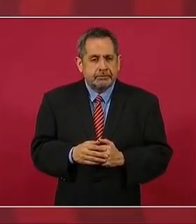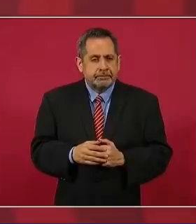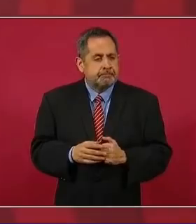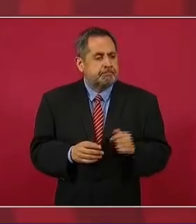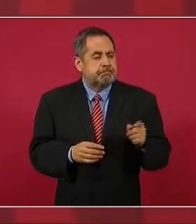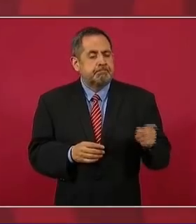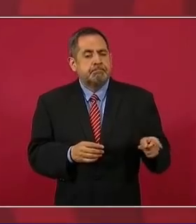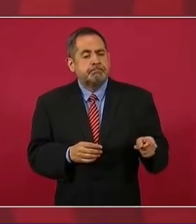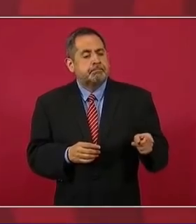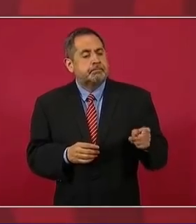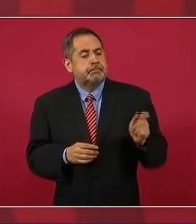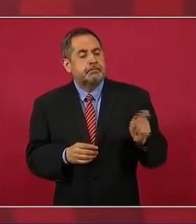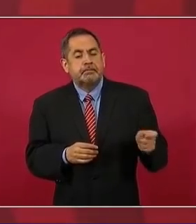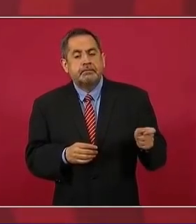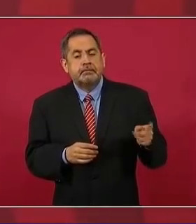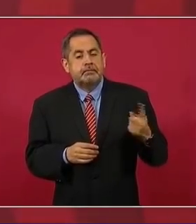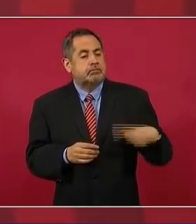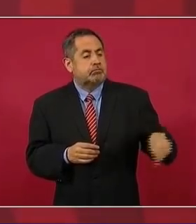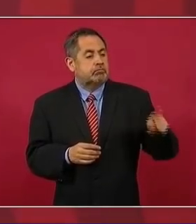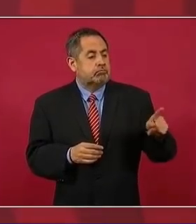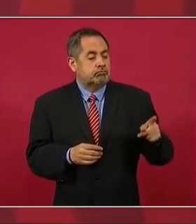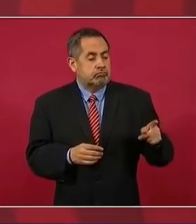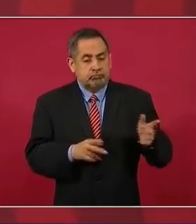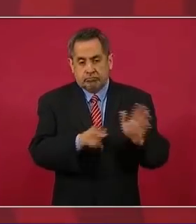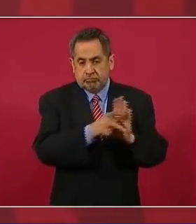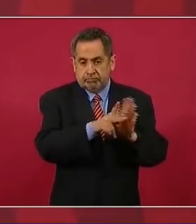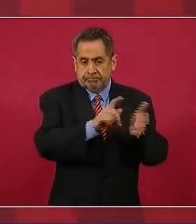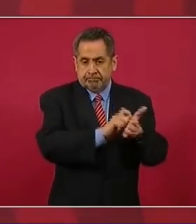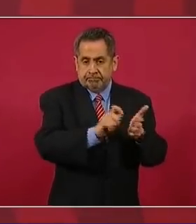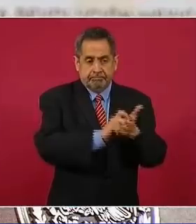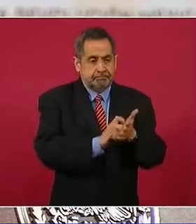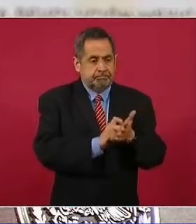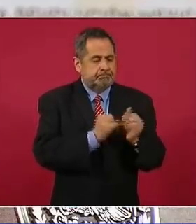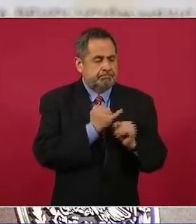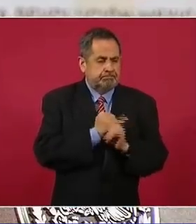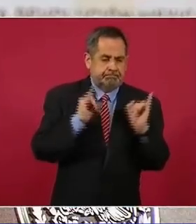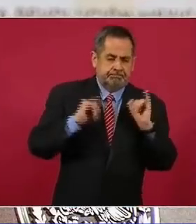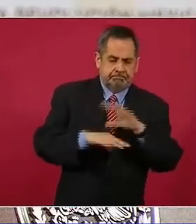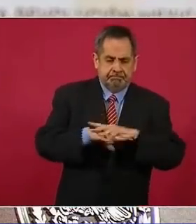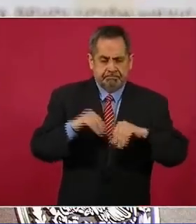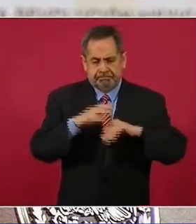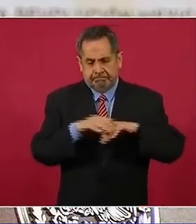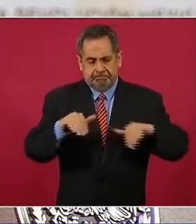no son independientes